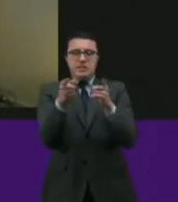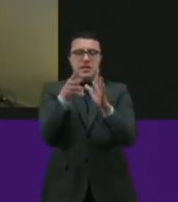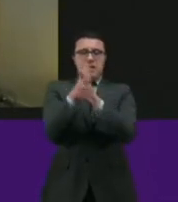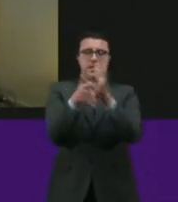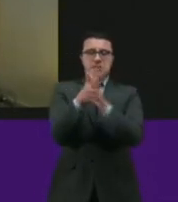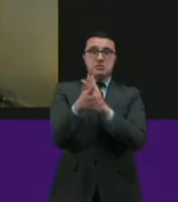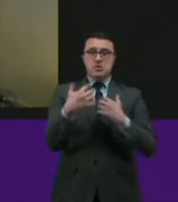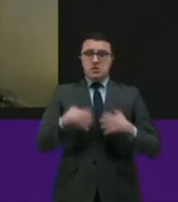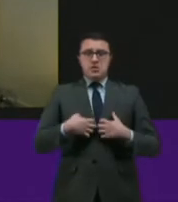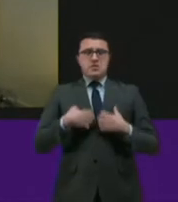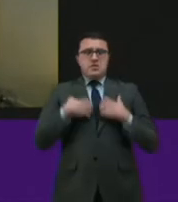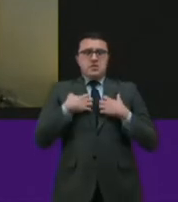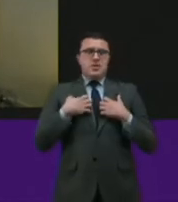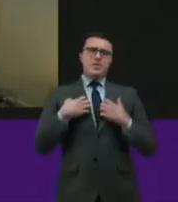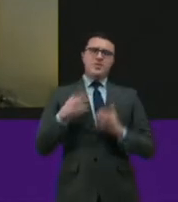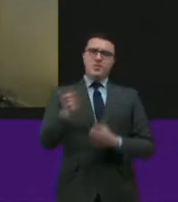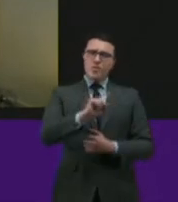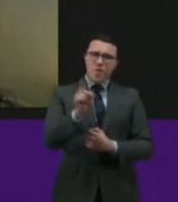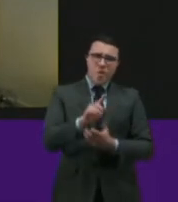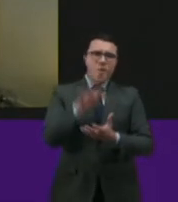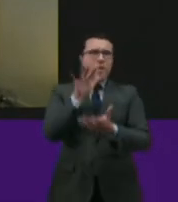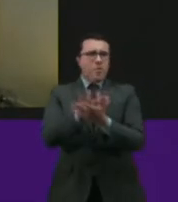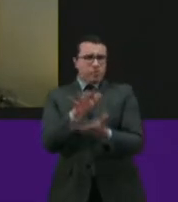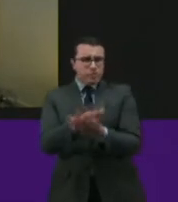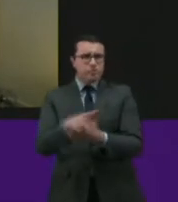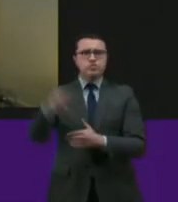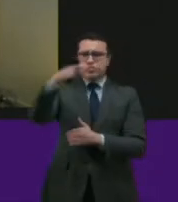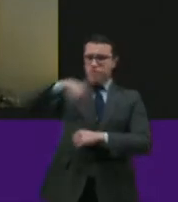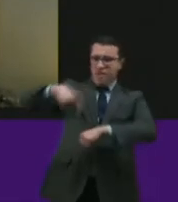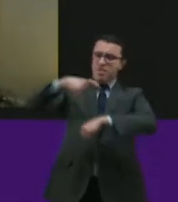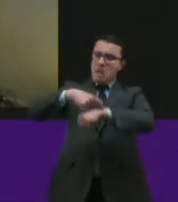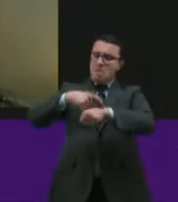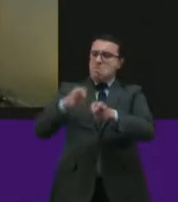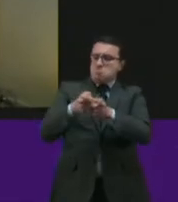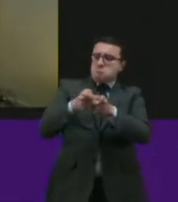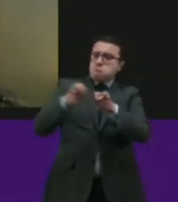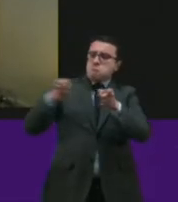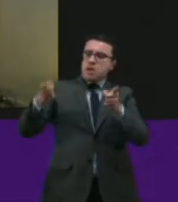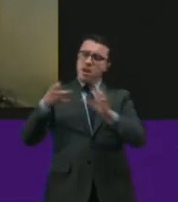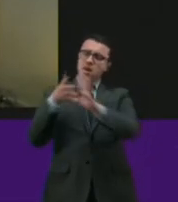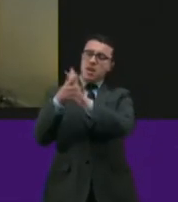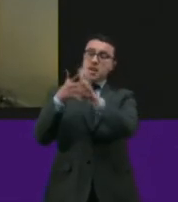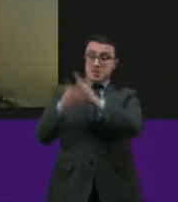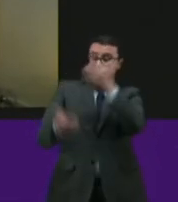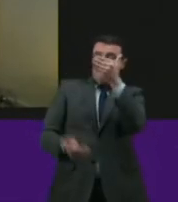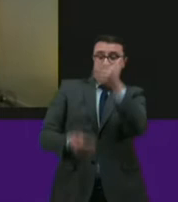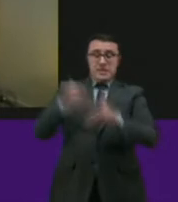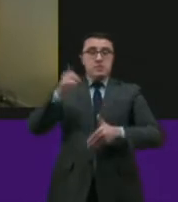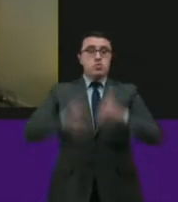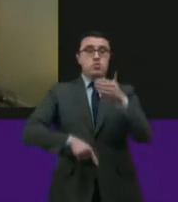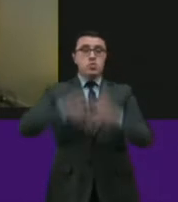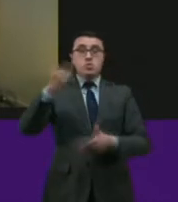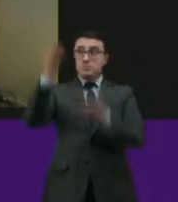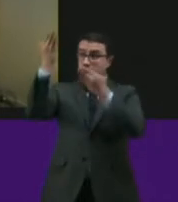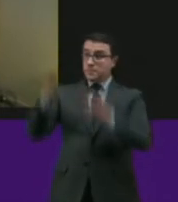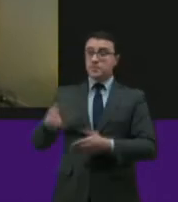de nervios, con toda la tranquilidad, ustedes tienen un poquito más de tiempo. Entonces, arranquemos con Hernando Silva.